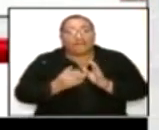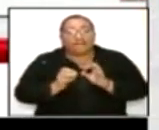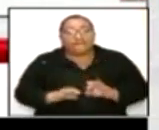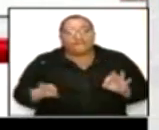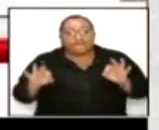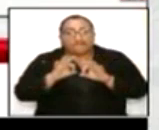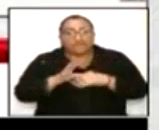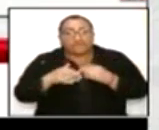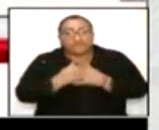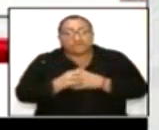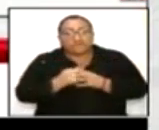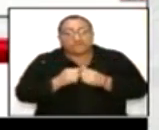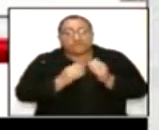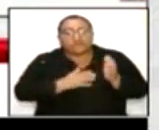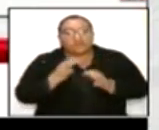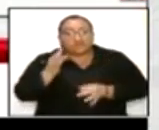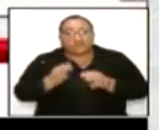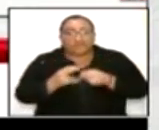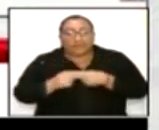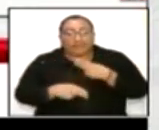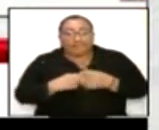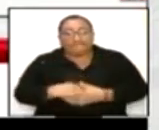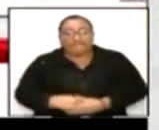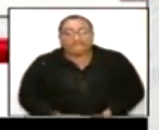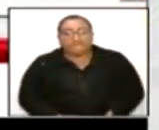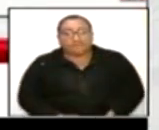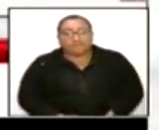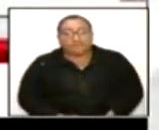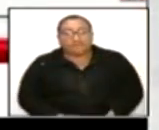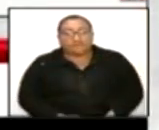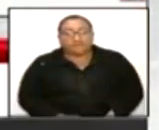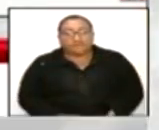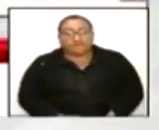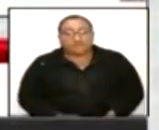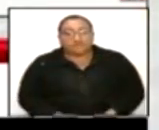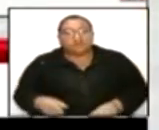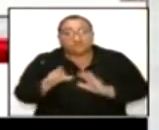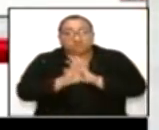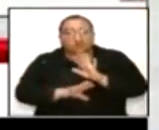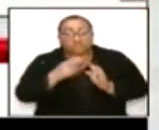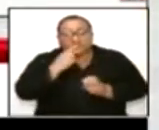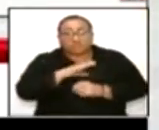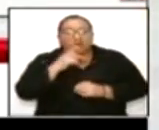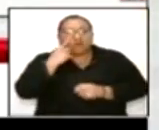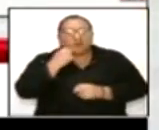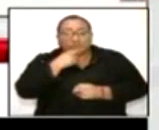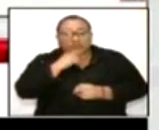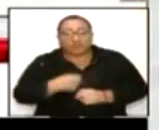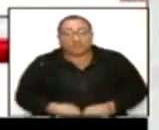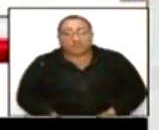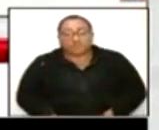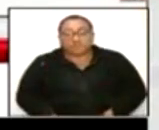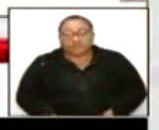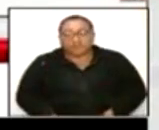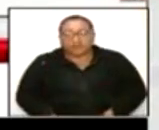más importantes en el ordenamiento jurídico nacional para la protección especial de niños, niñas y